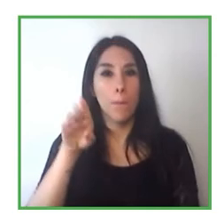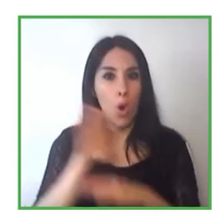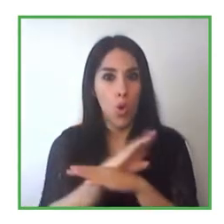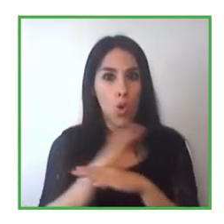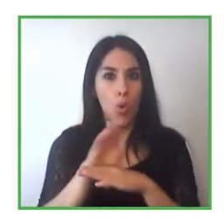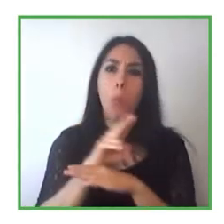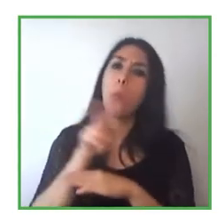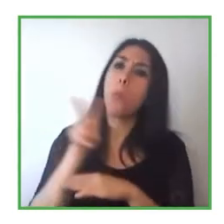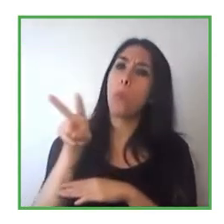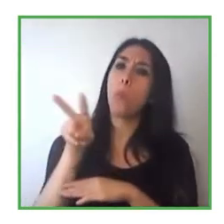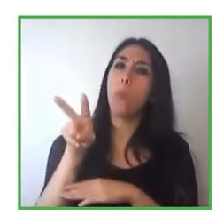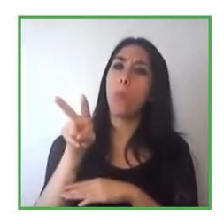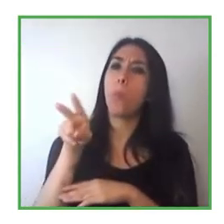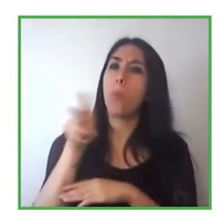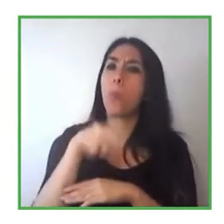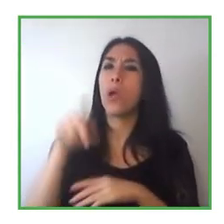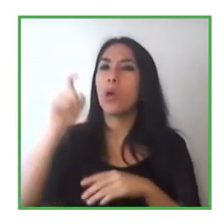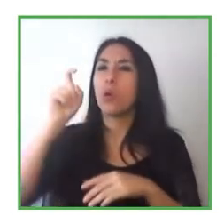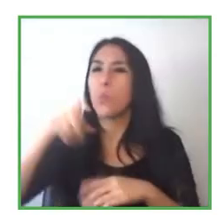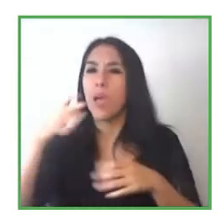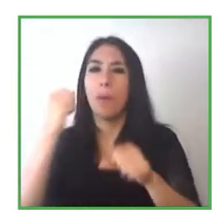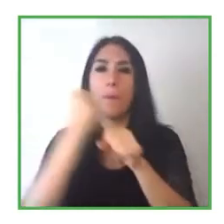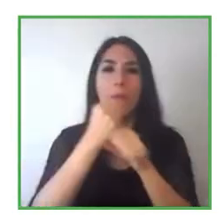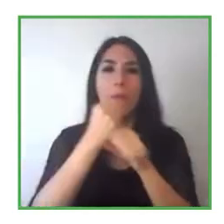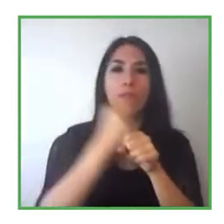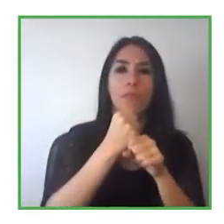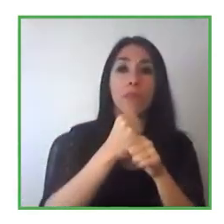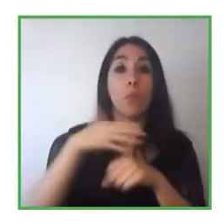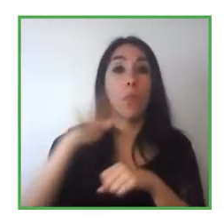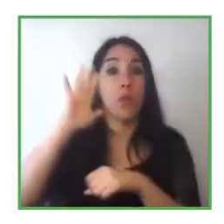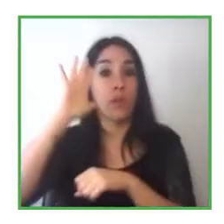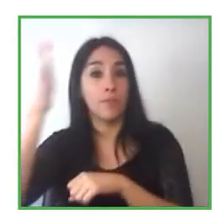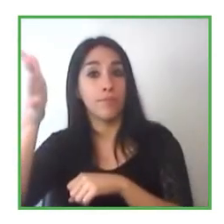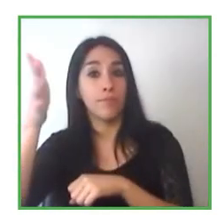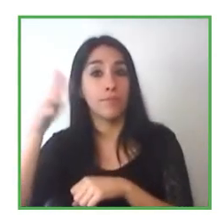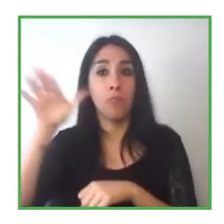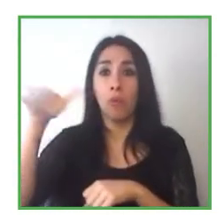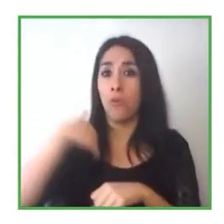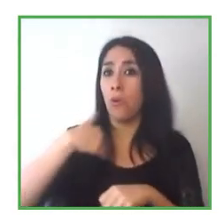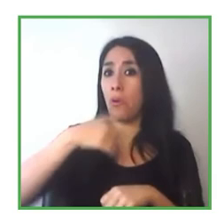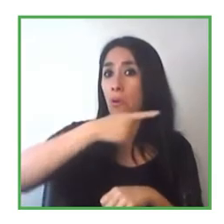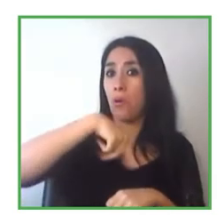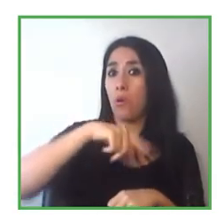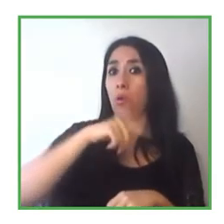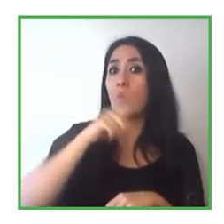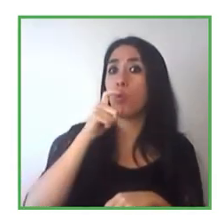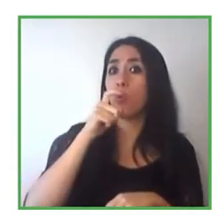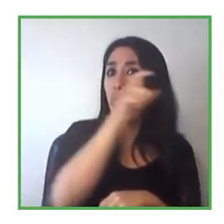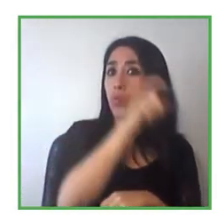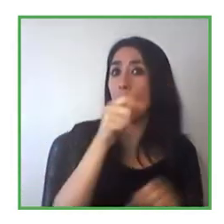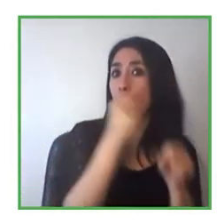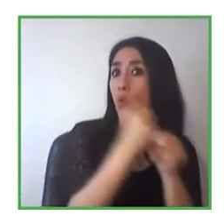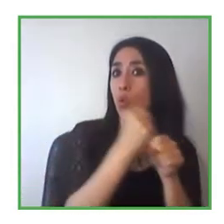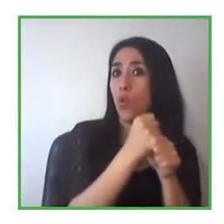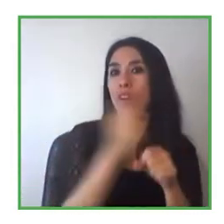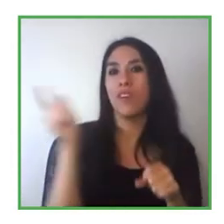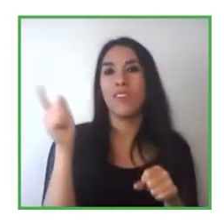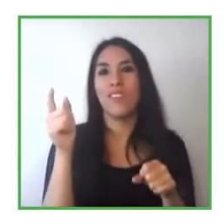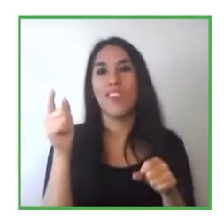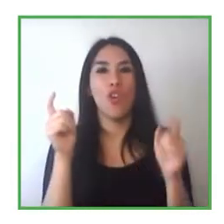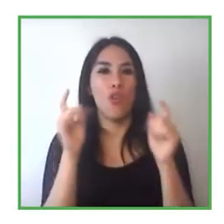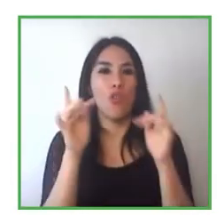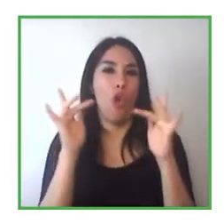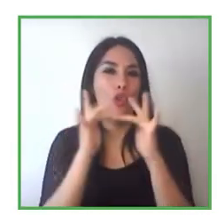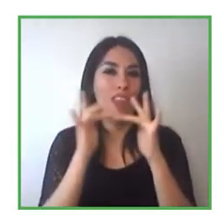Vender el programa Incorpora y para que confíen Incorpora. Y por otro lado, el programa disponemos de una